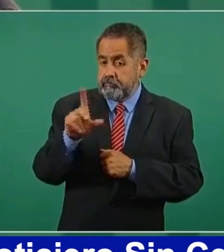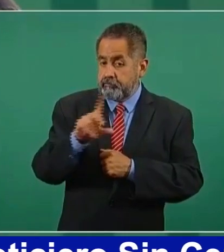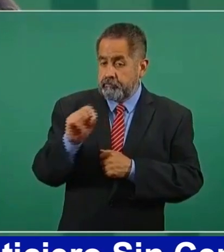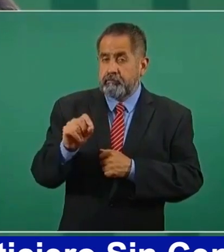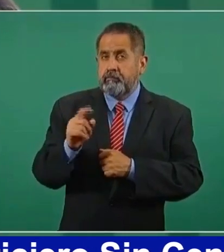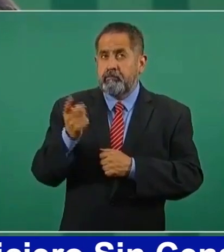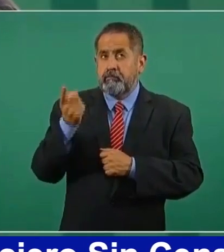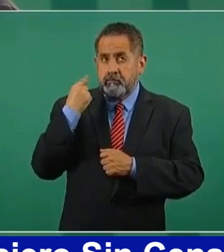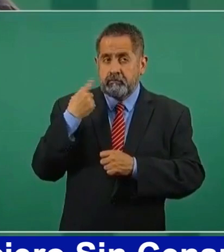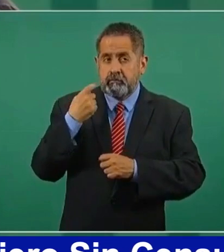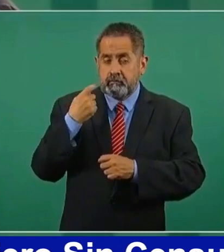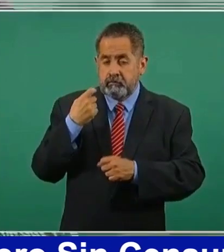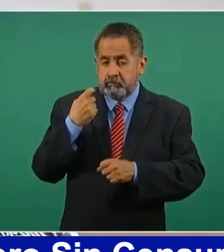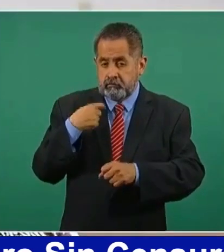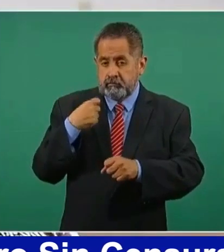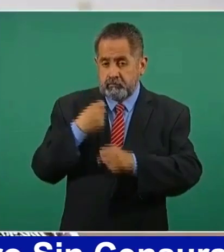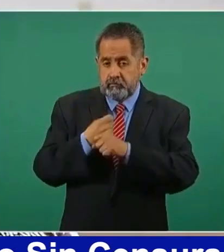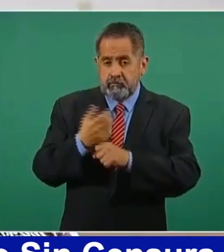pasado